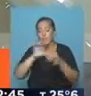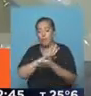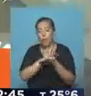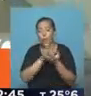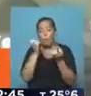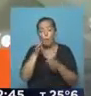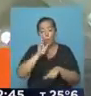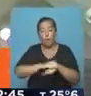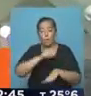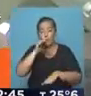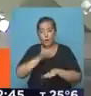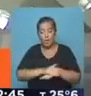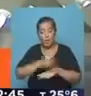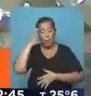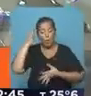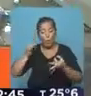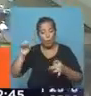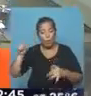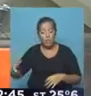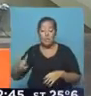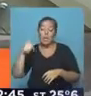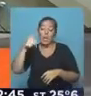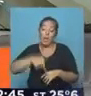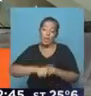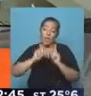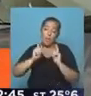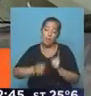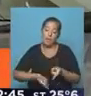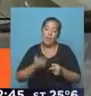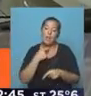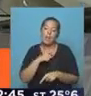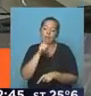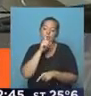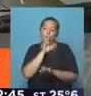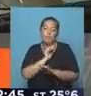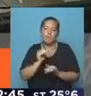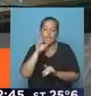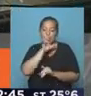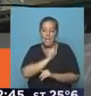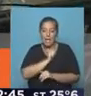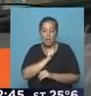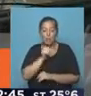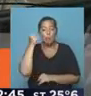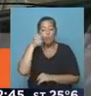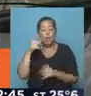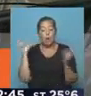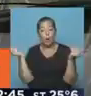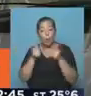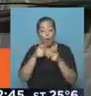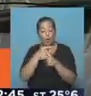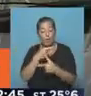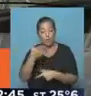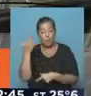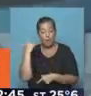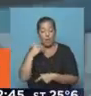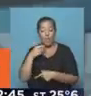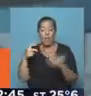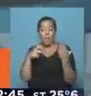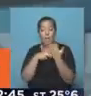gran responsabilidad de la justicia en este caso que también ha callado en estos años una reunión esta semana de Fiscales en